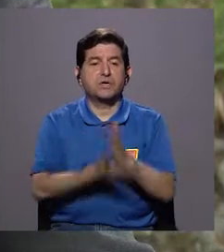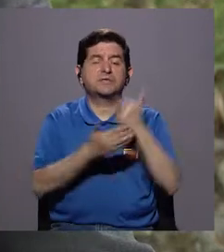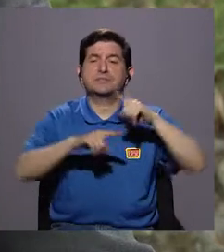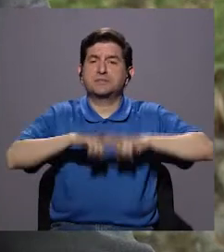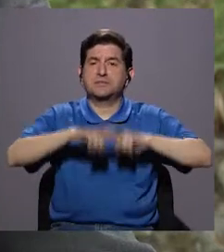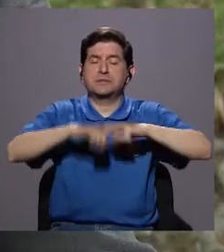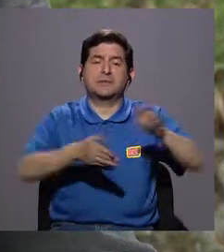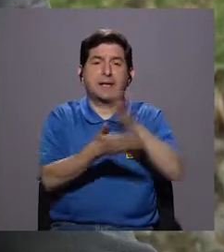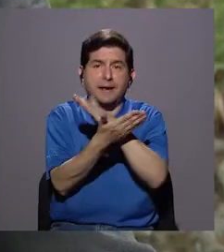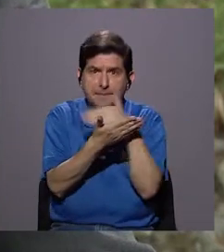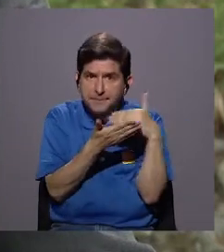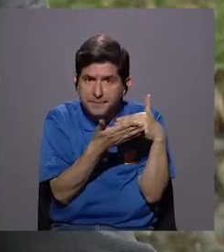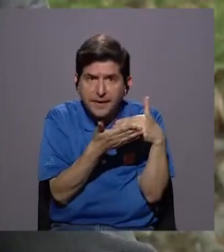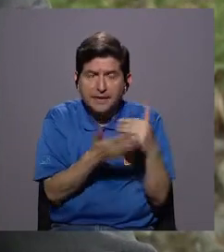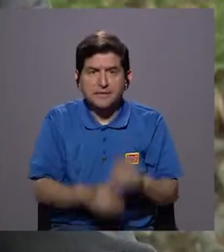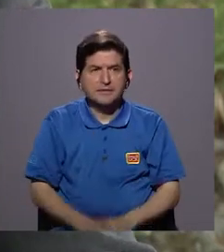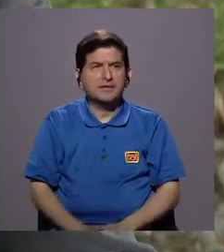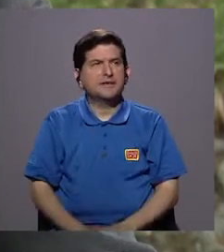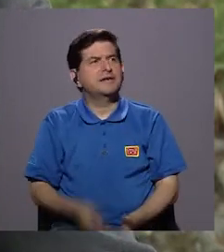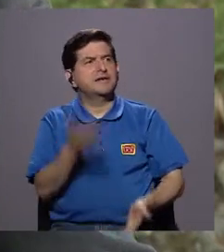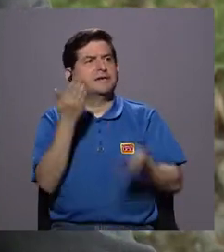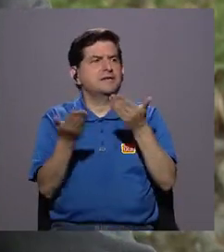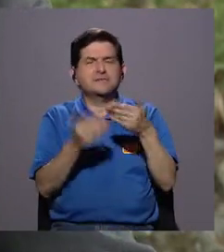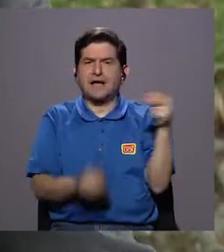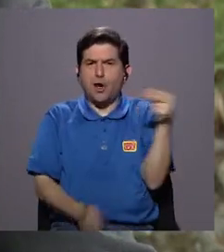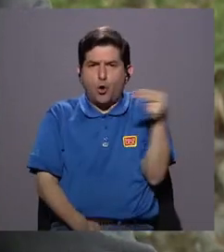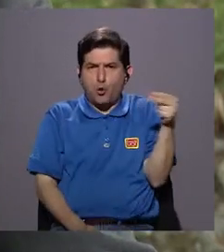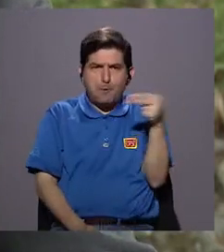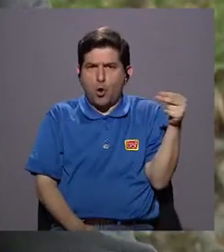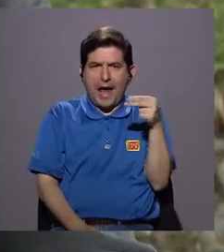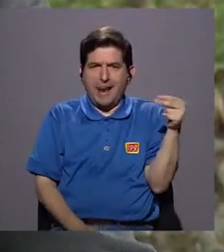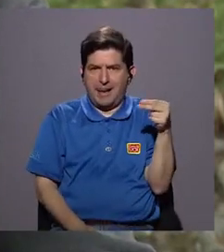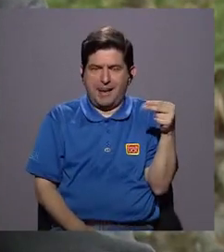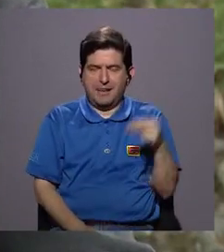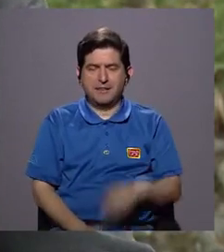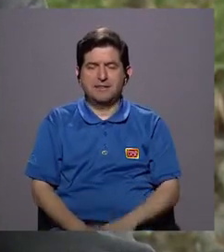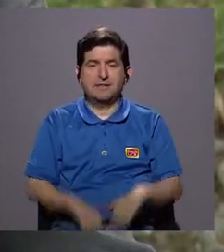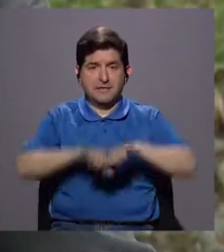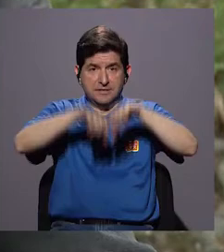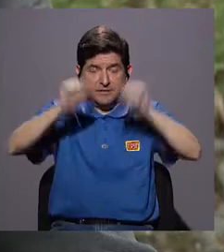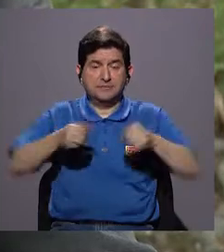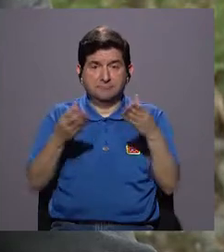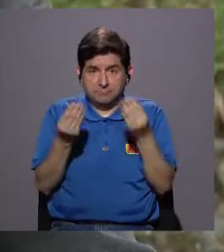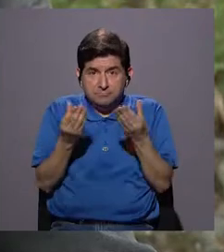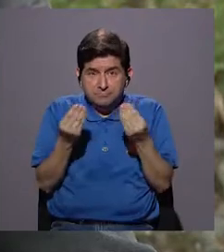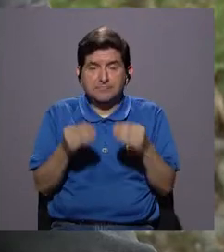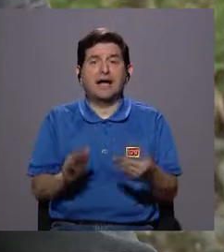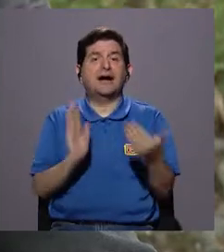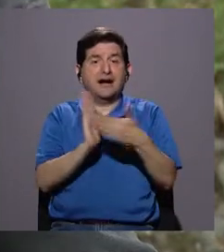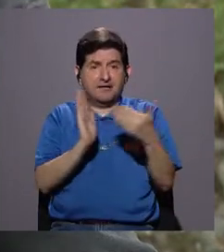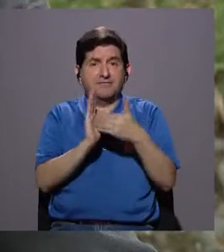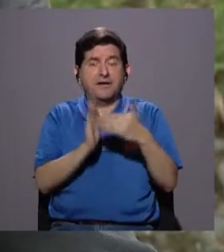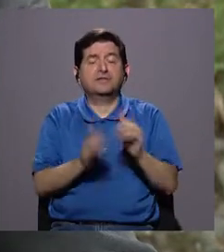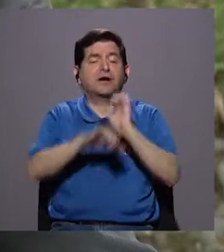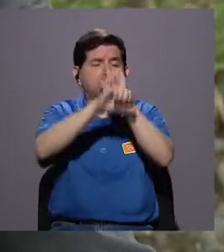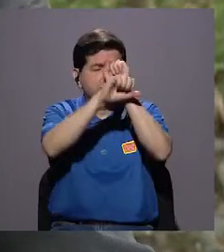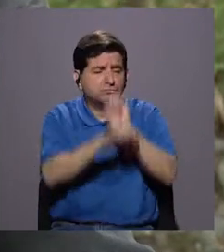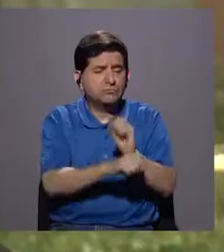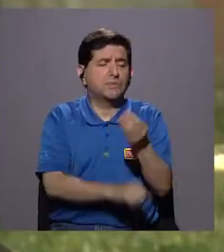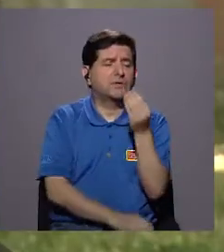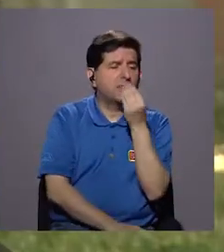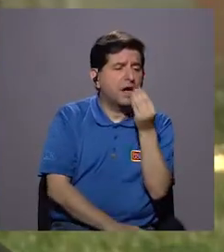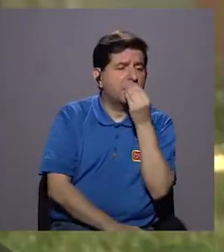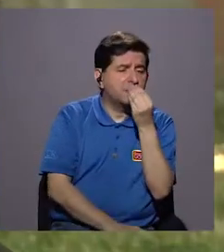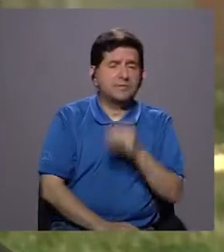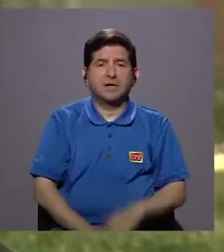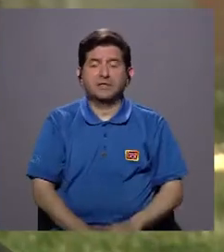depender de la parte, llamaríamos hormonal, de la parte del sistema nervioso, pero también afecta muchísimo los hábitos de